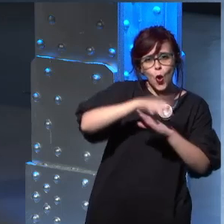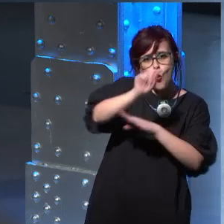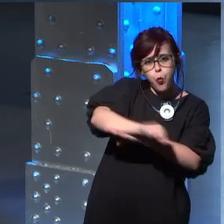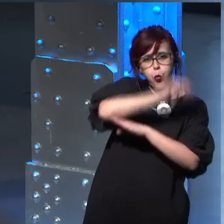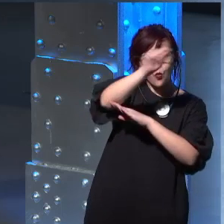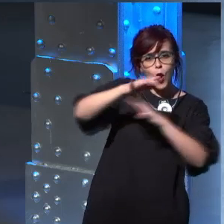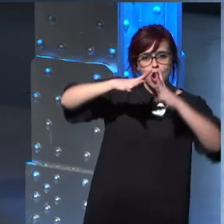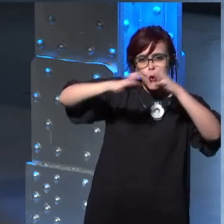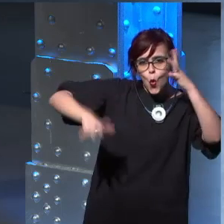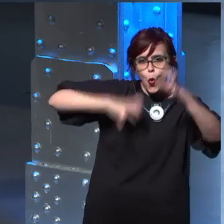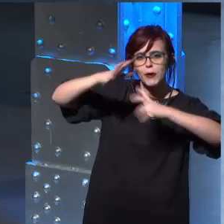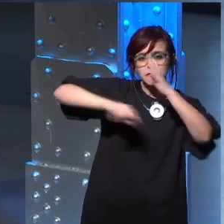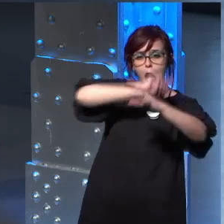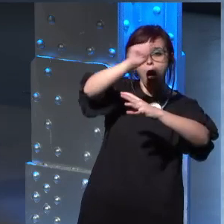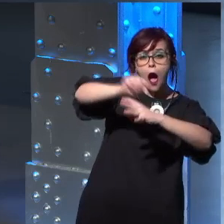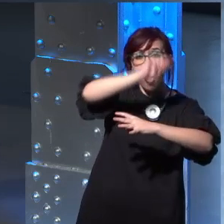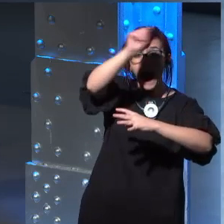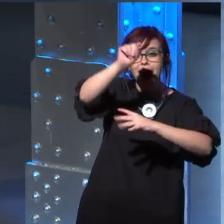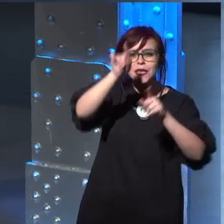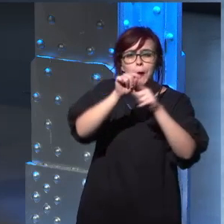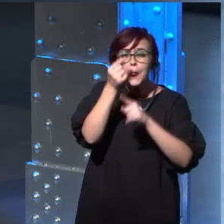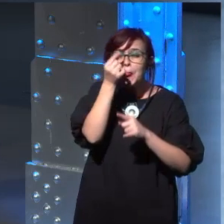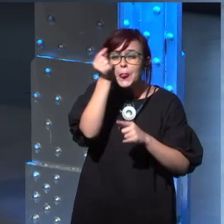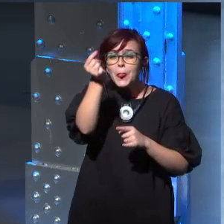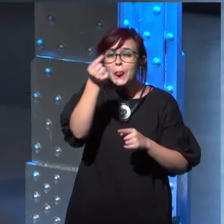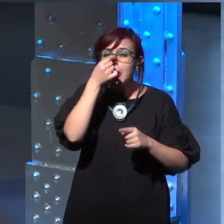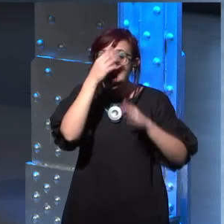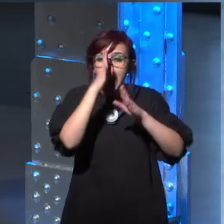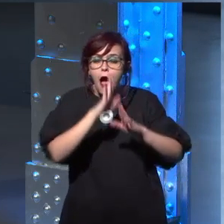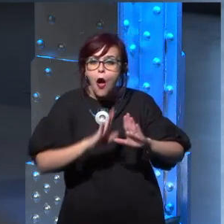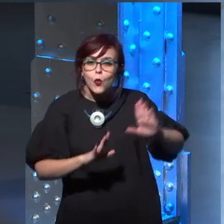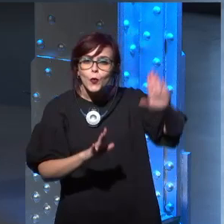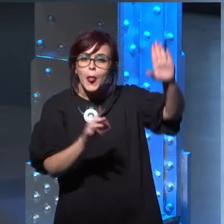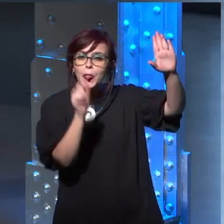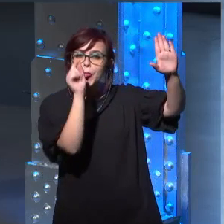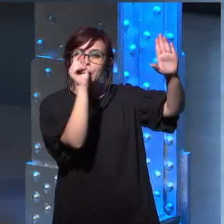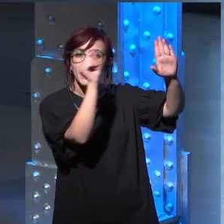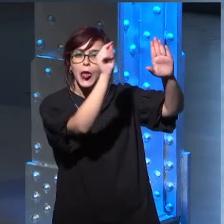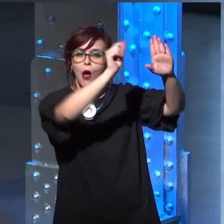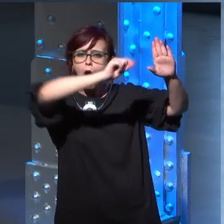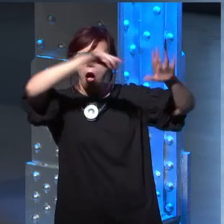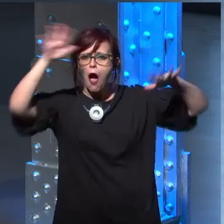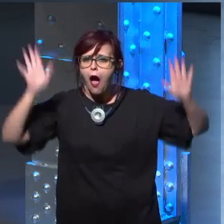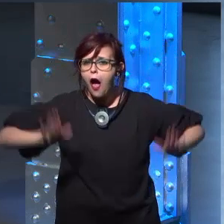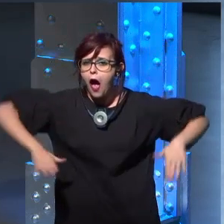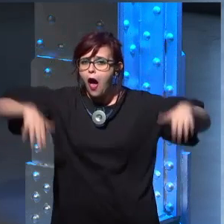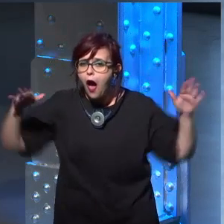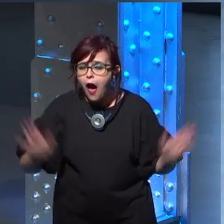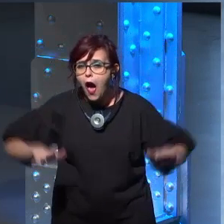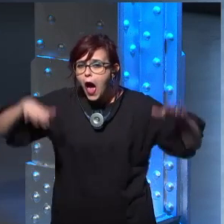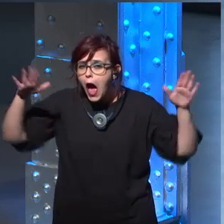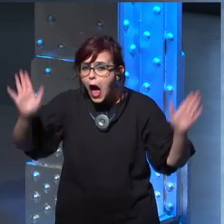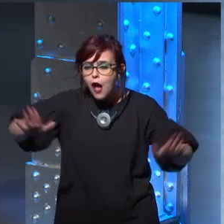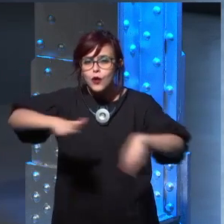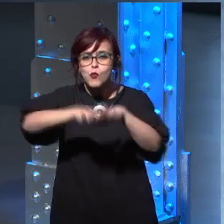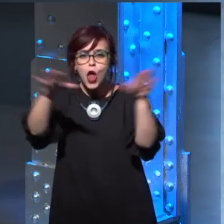allá de las nubes, hasta que no fueron más que una mosca contra la luna. Entonces, el dragón de alas negras como el Alquitrán se zambulló en la